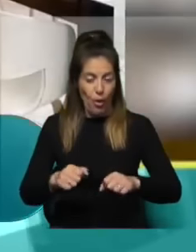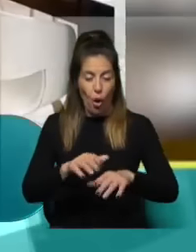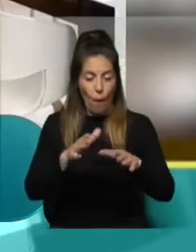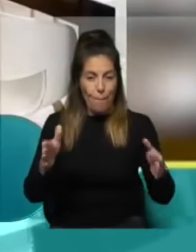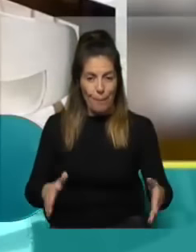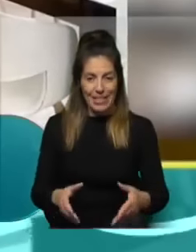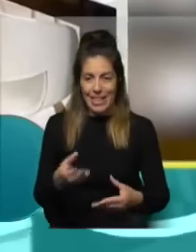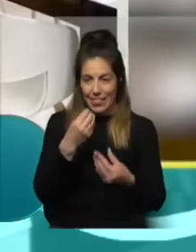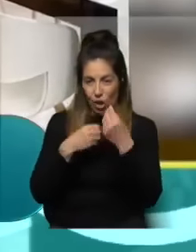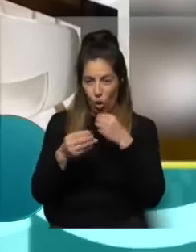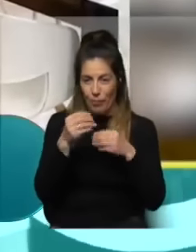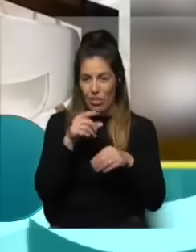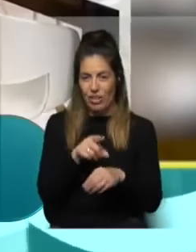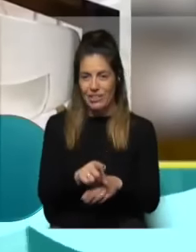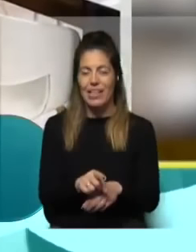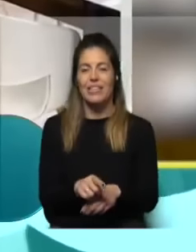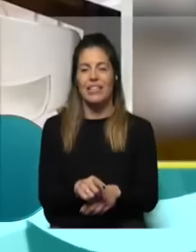de comedor. A ver.